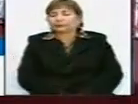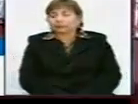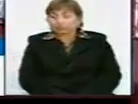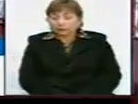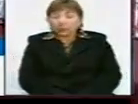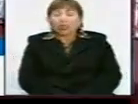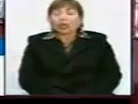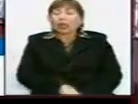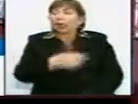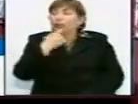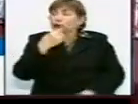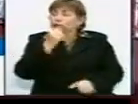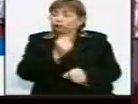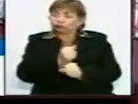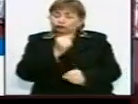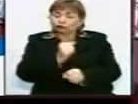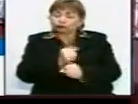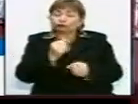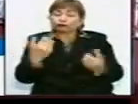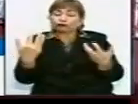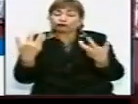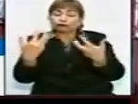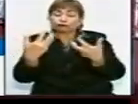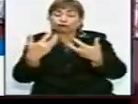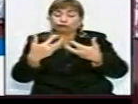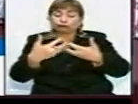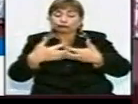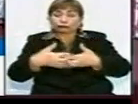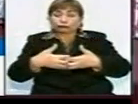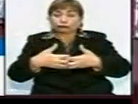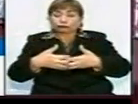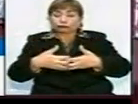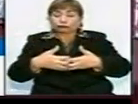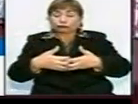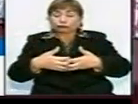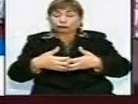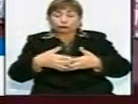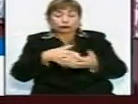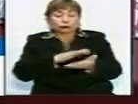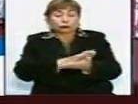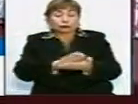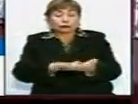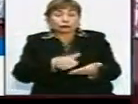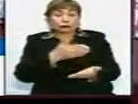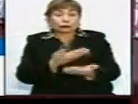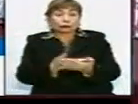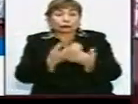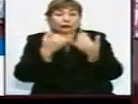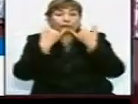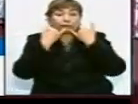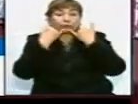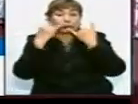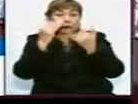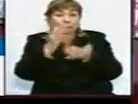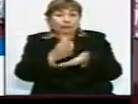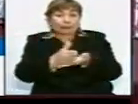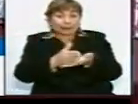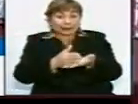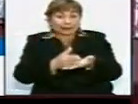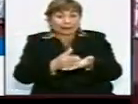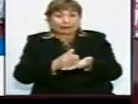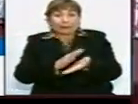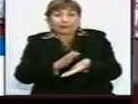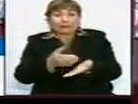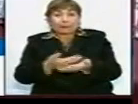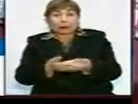es un trabajo articulado que estamos haciendo alineado con toda la información no es ese fue una parte y la